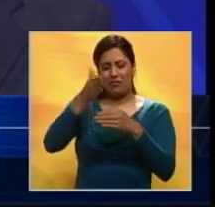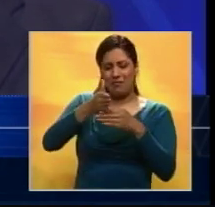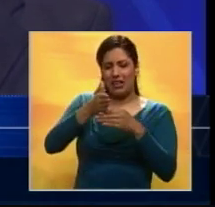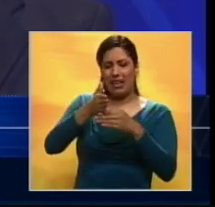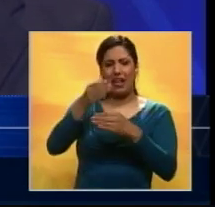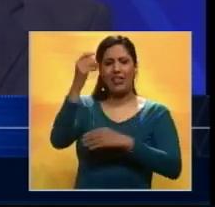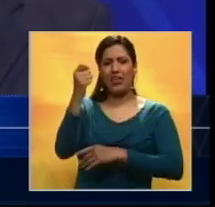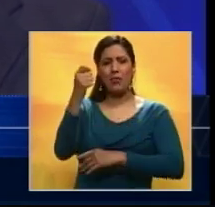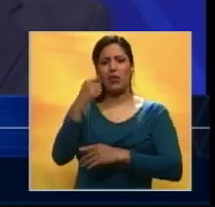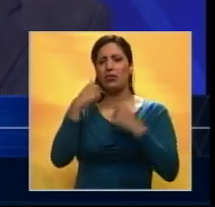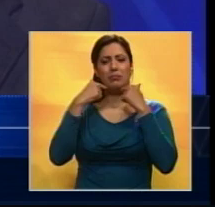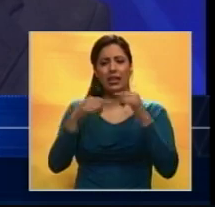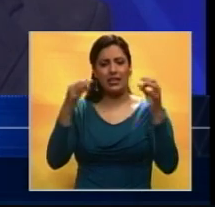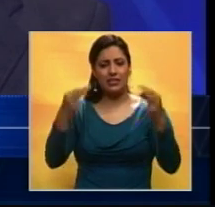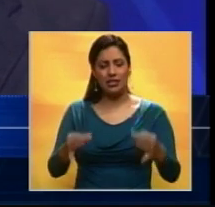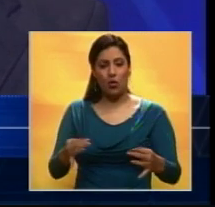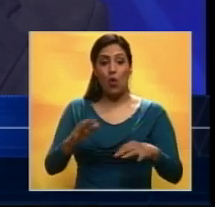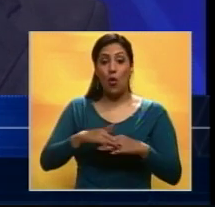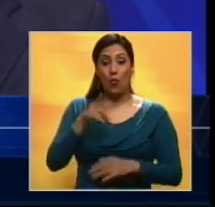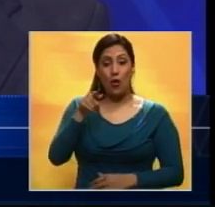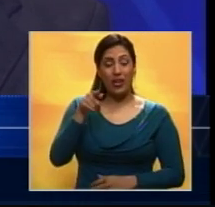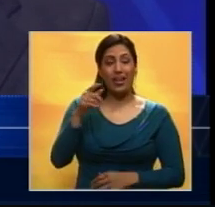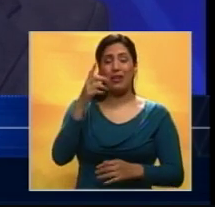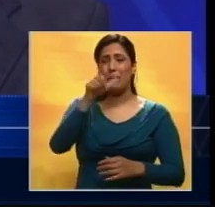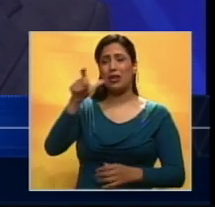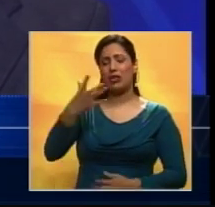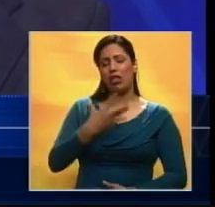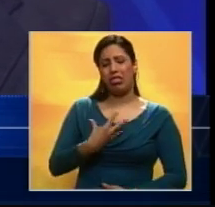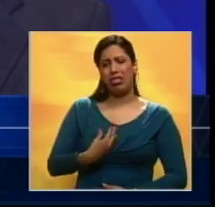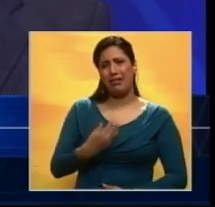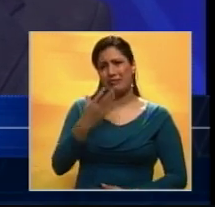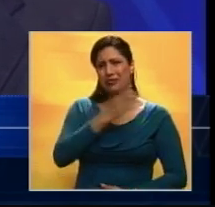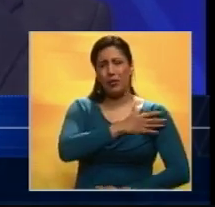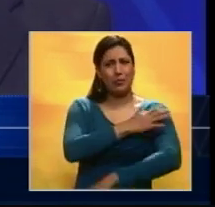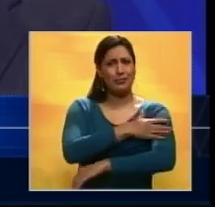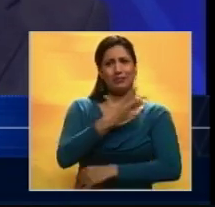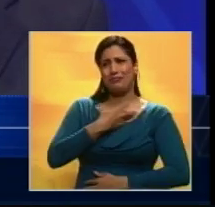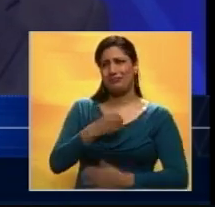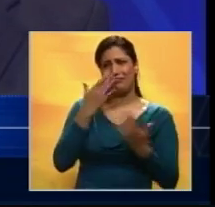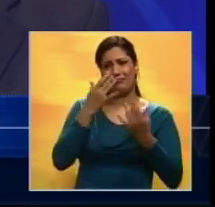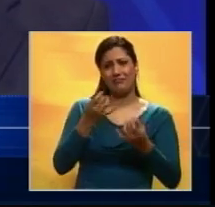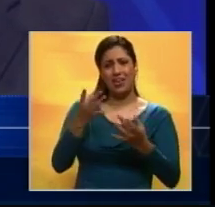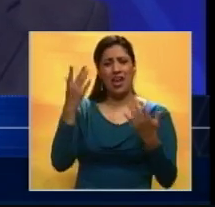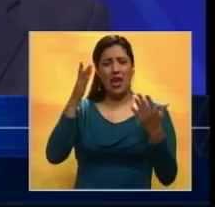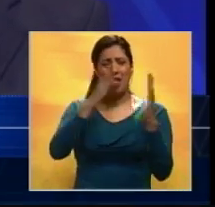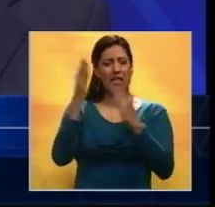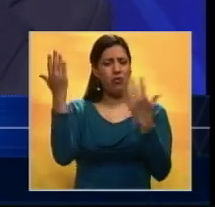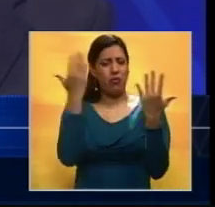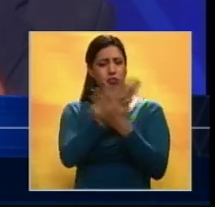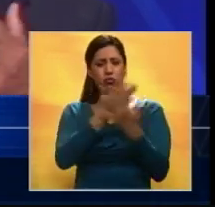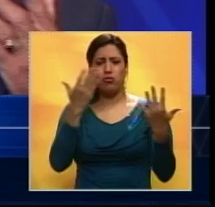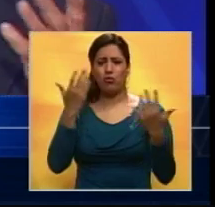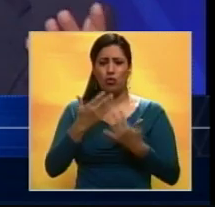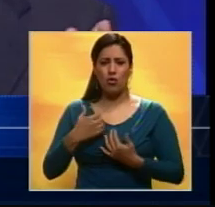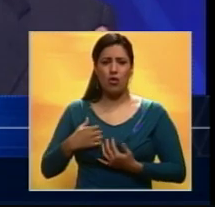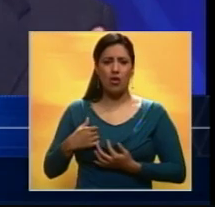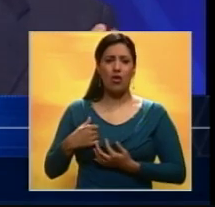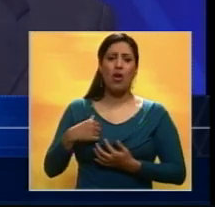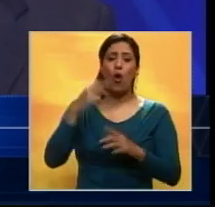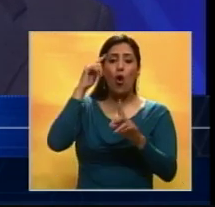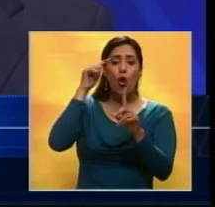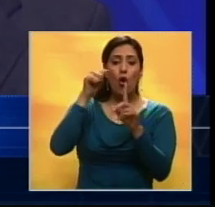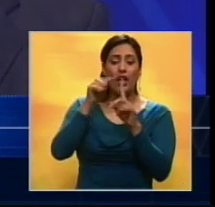los diputados que tiene hoy en día, porque han decepcionado con sus agendas confusas, con sus